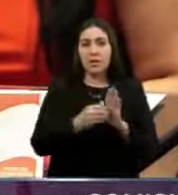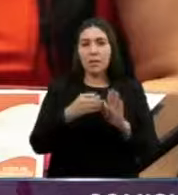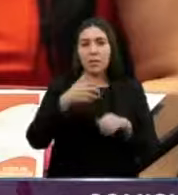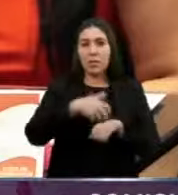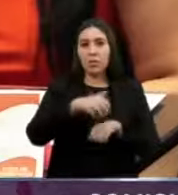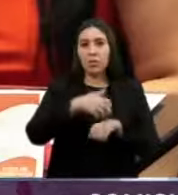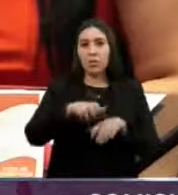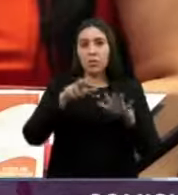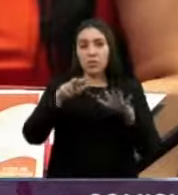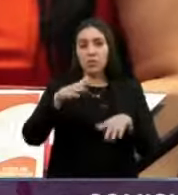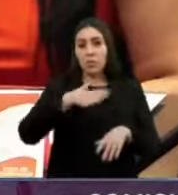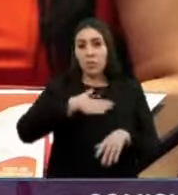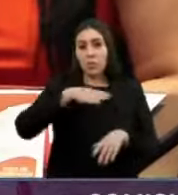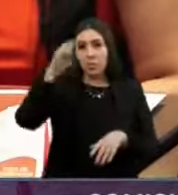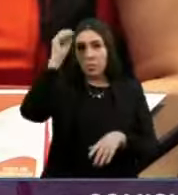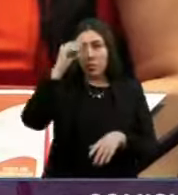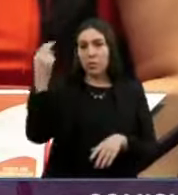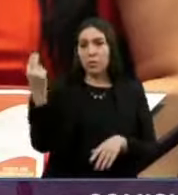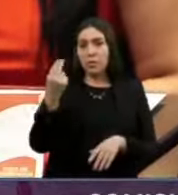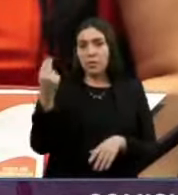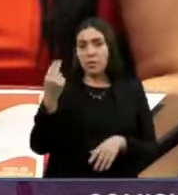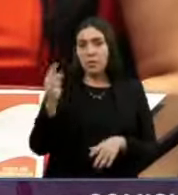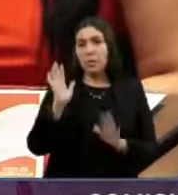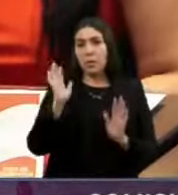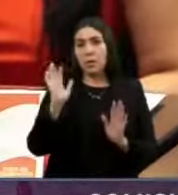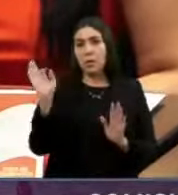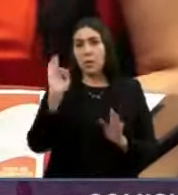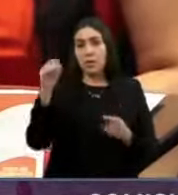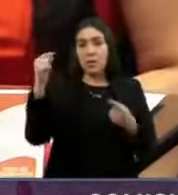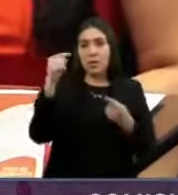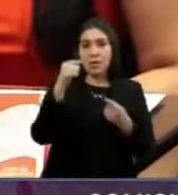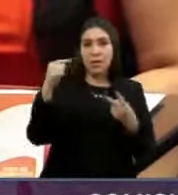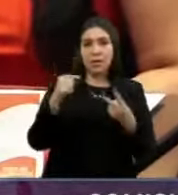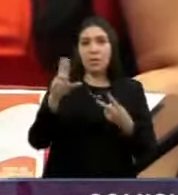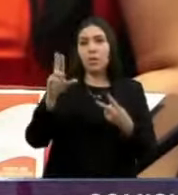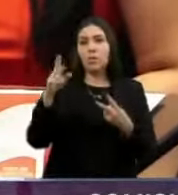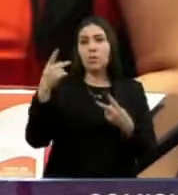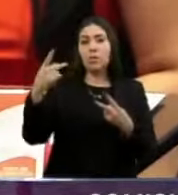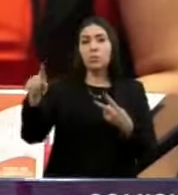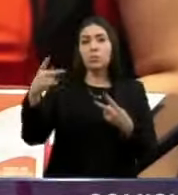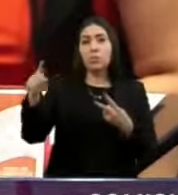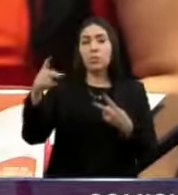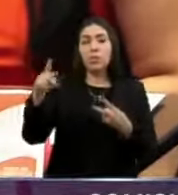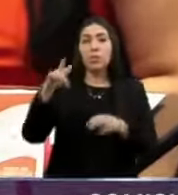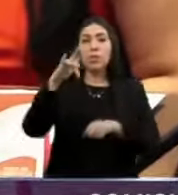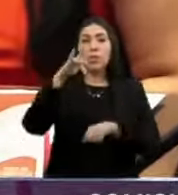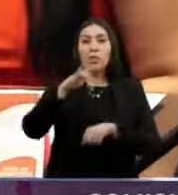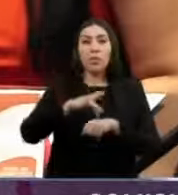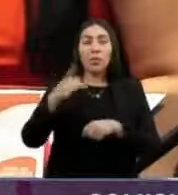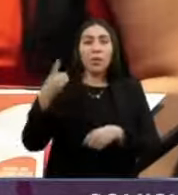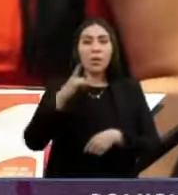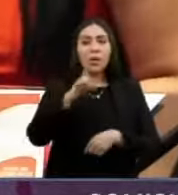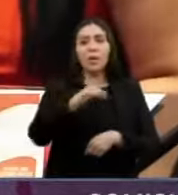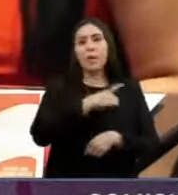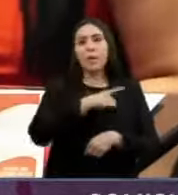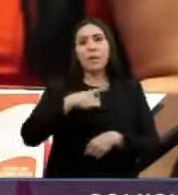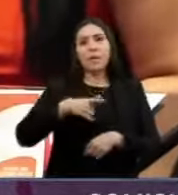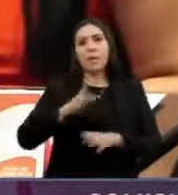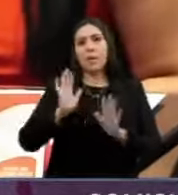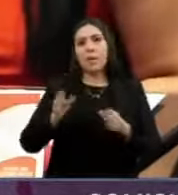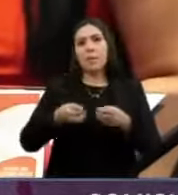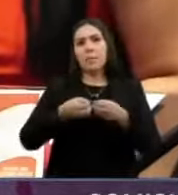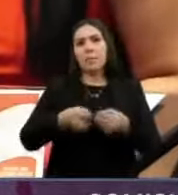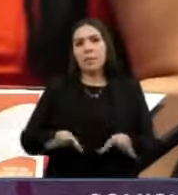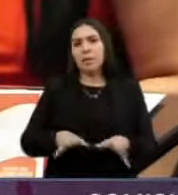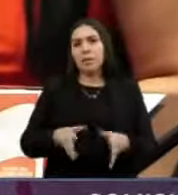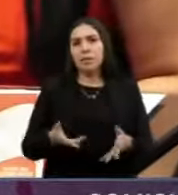debería ya de una o ninguna de las dos debieron de haber perdido su turno,